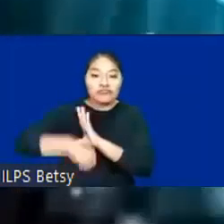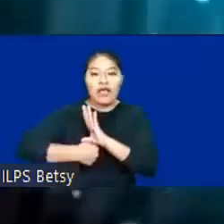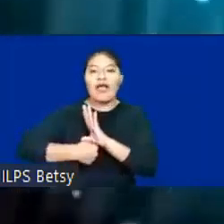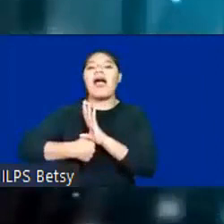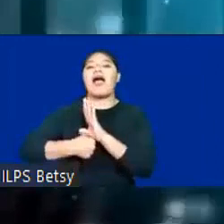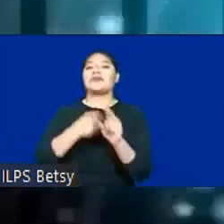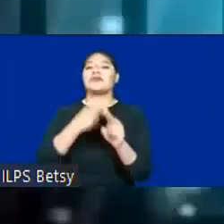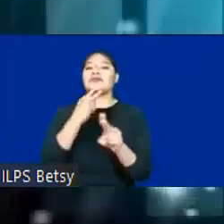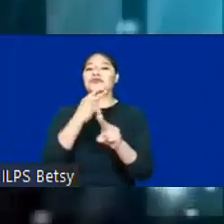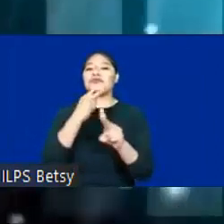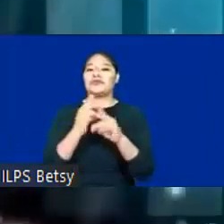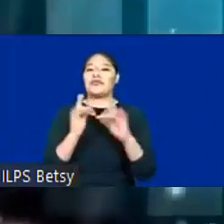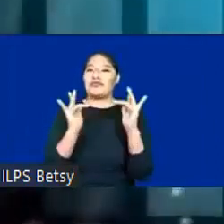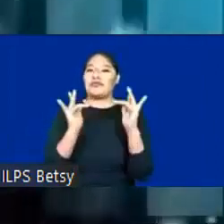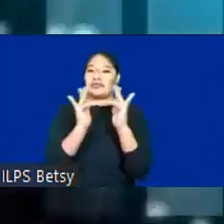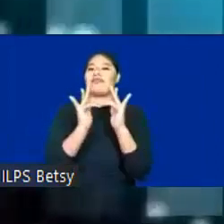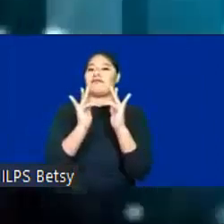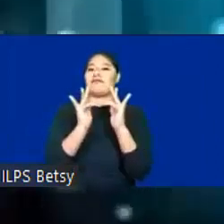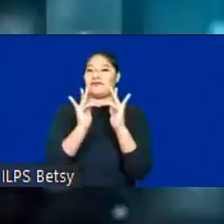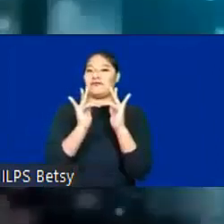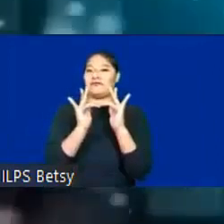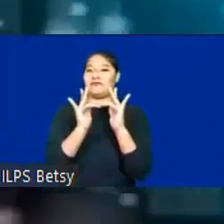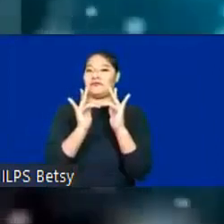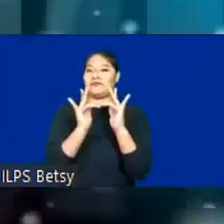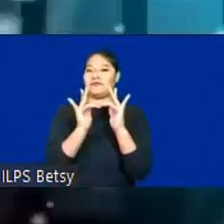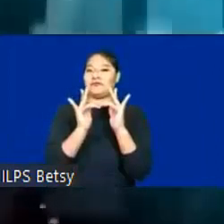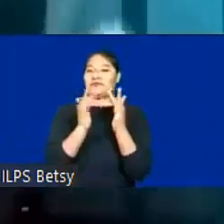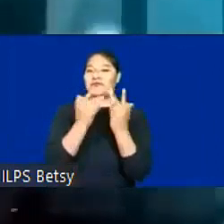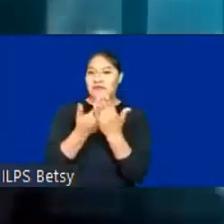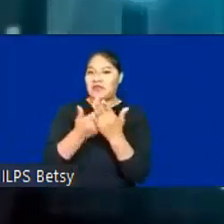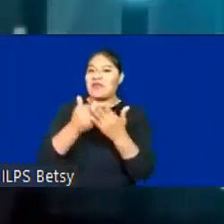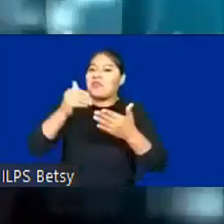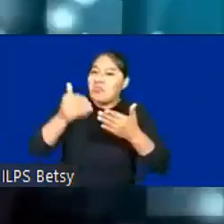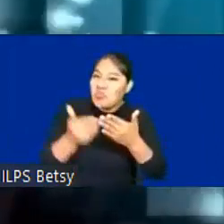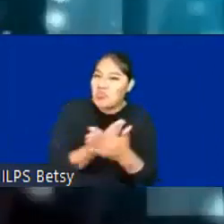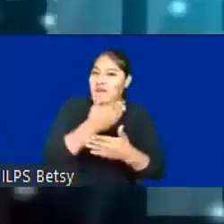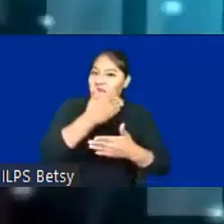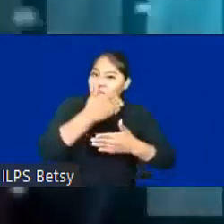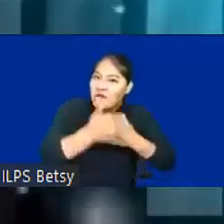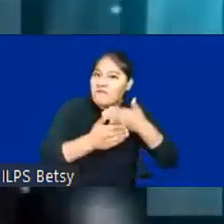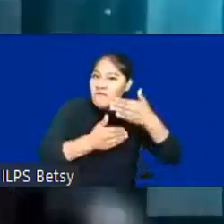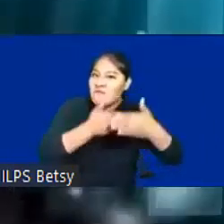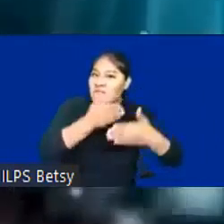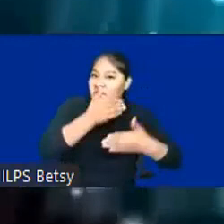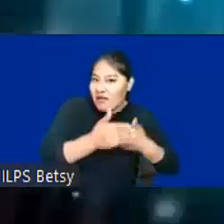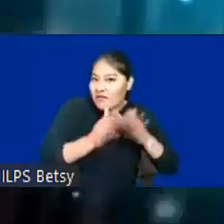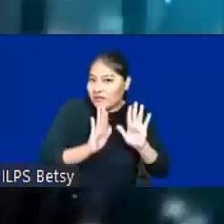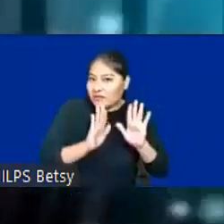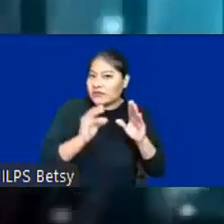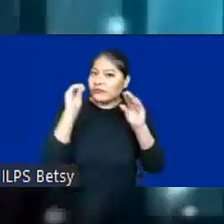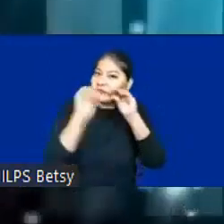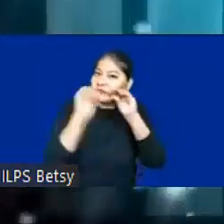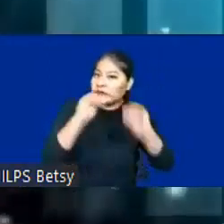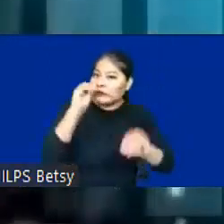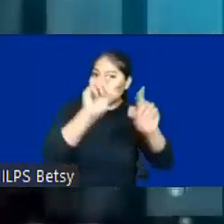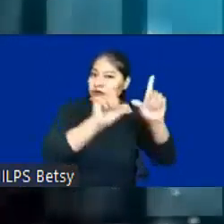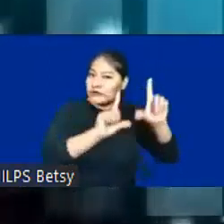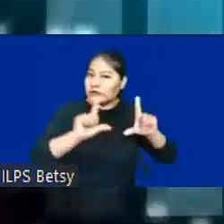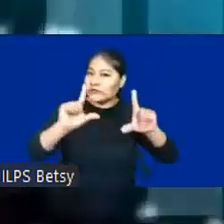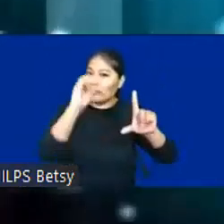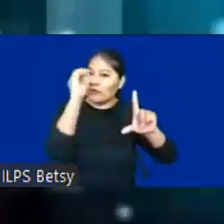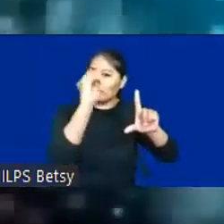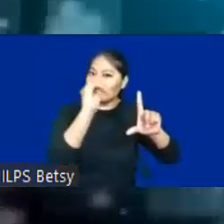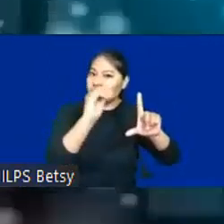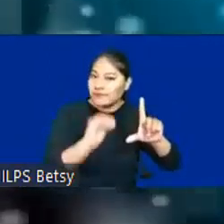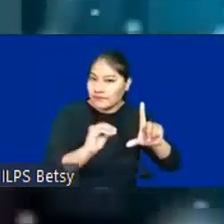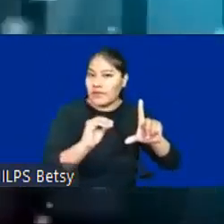ya se ha renovado el contrato de transmisión de datos y el contrato de internet también se está ampliando. Y,